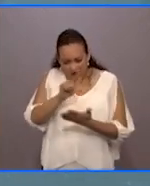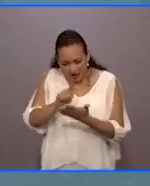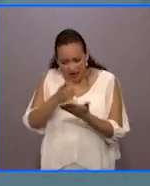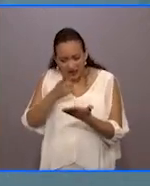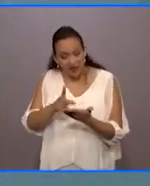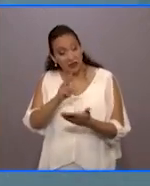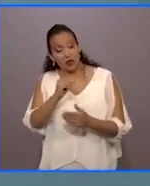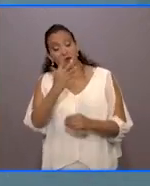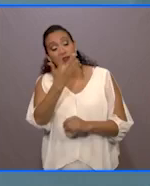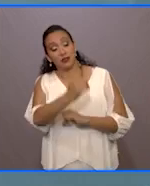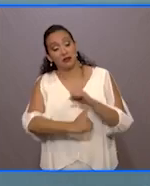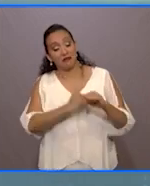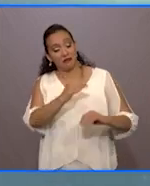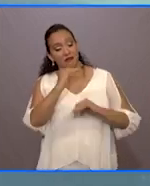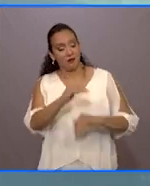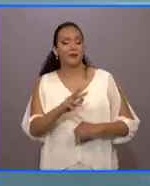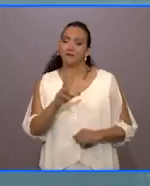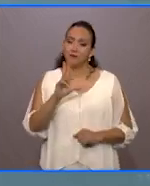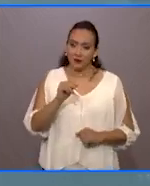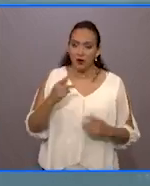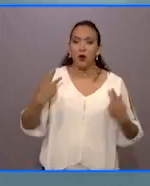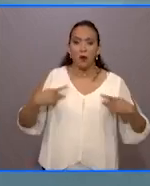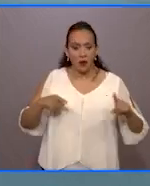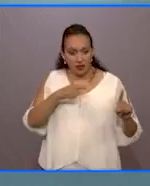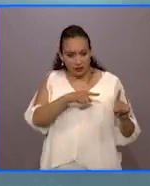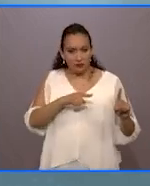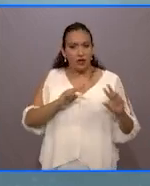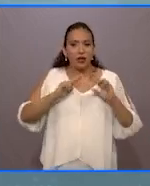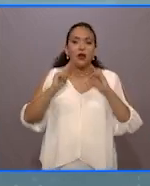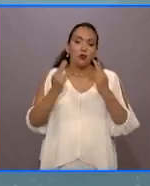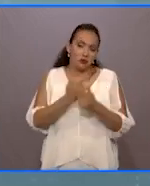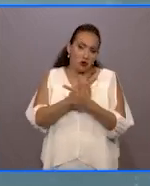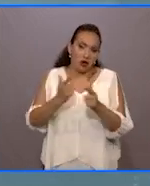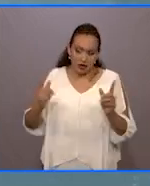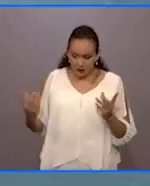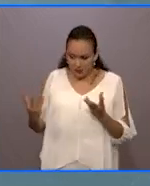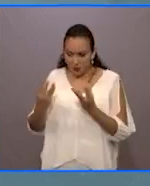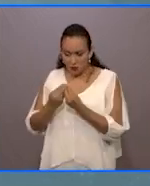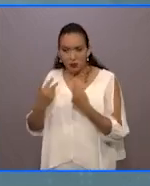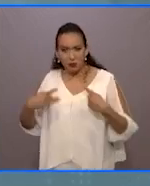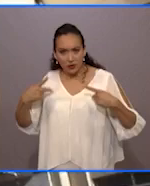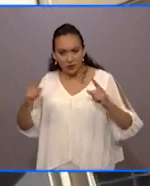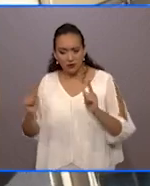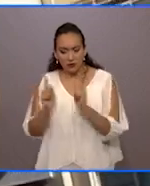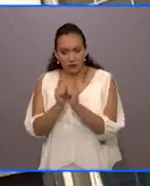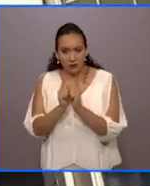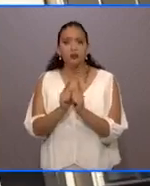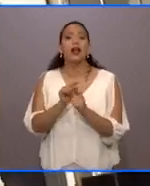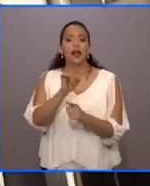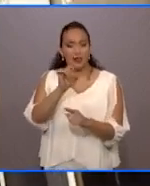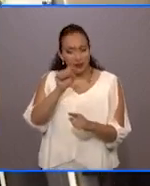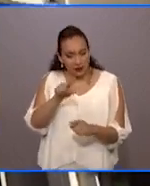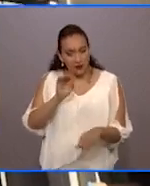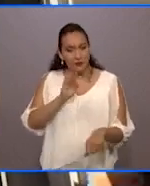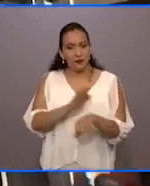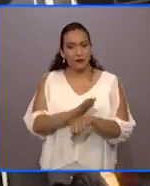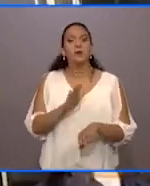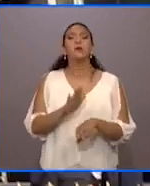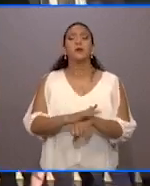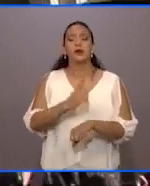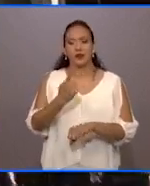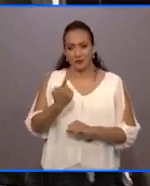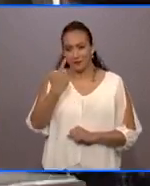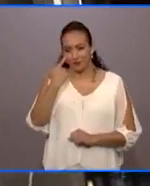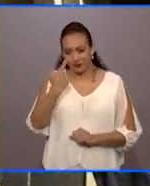prive a los concubinos del derecho de protección a la familia previsto en el artículo 4 constitucional. El anterior criterio se